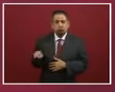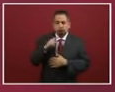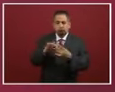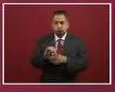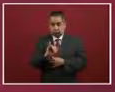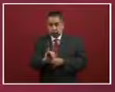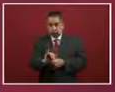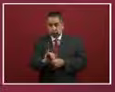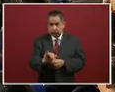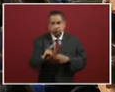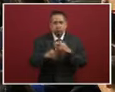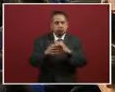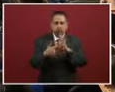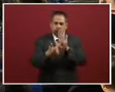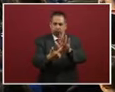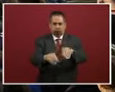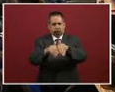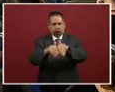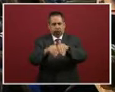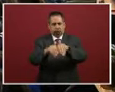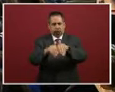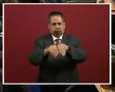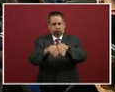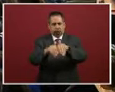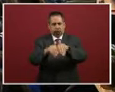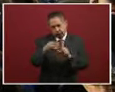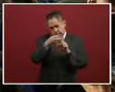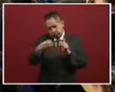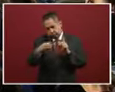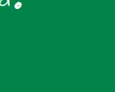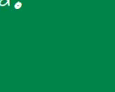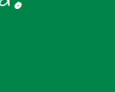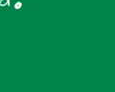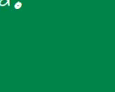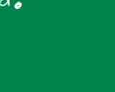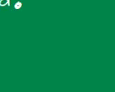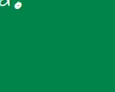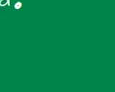el jueves se presenta ya completa toda la estrategia.